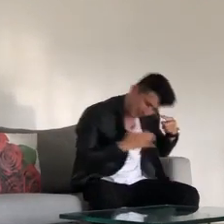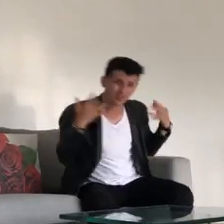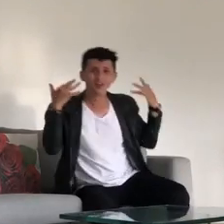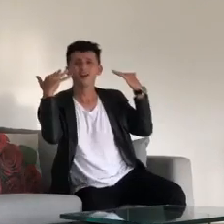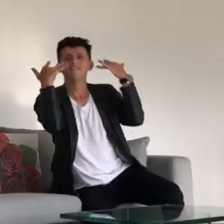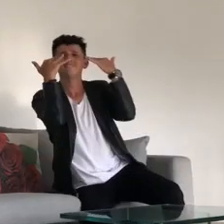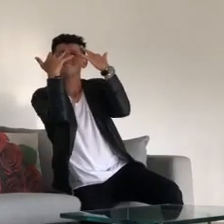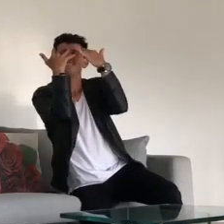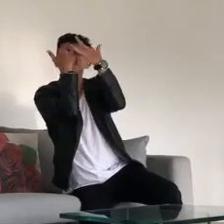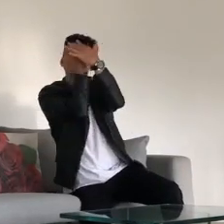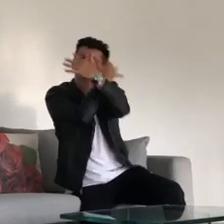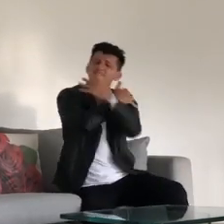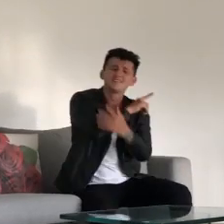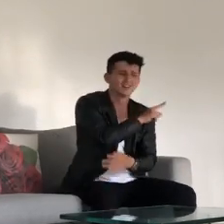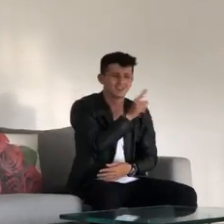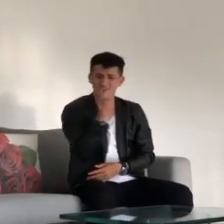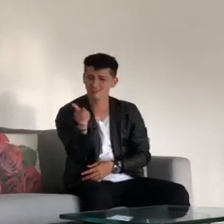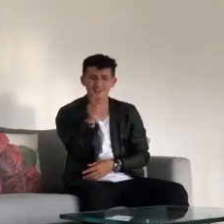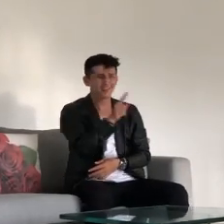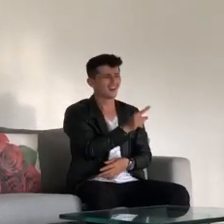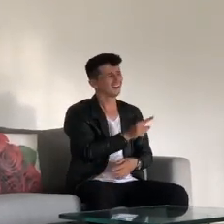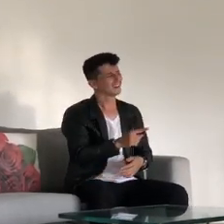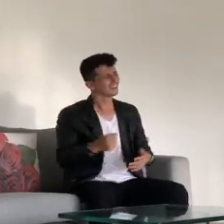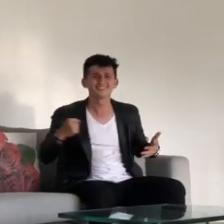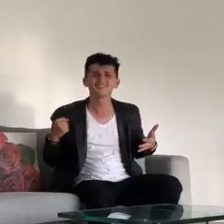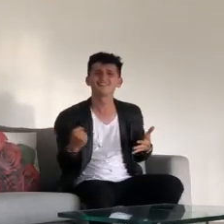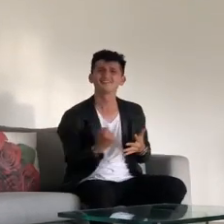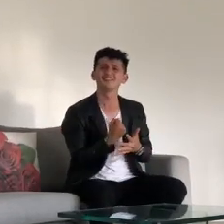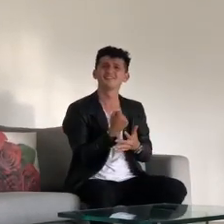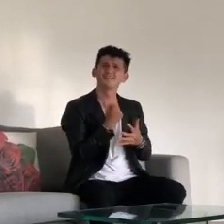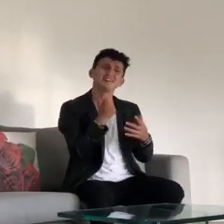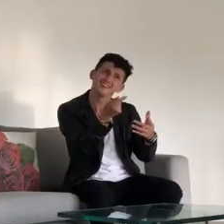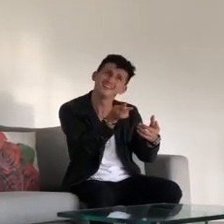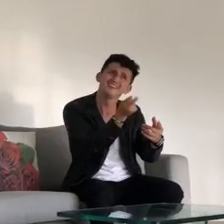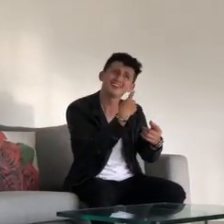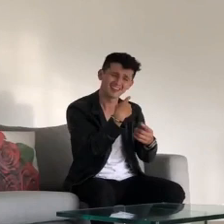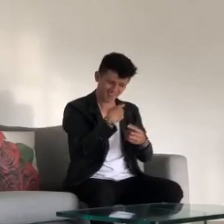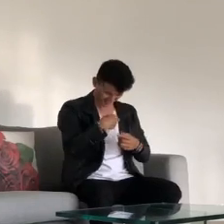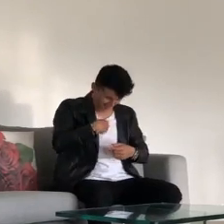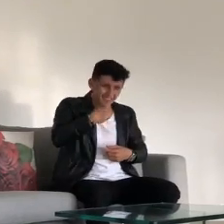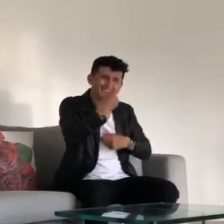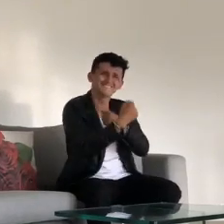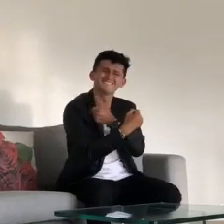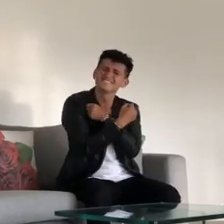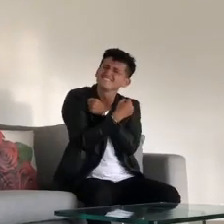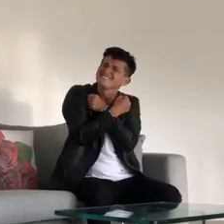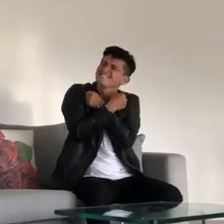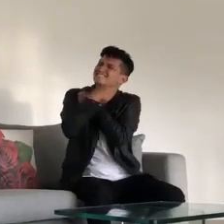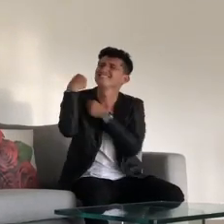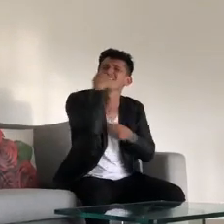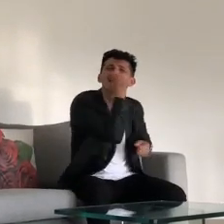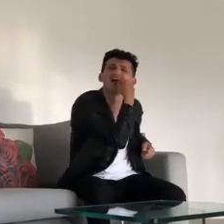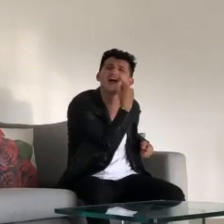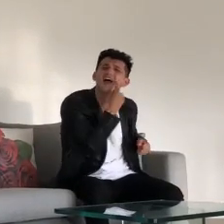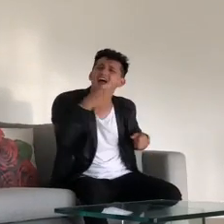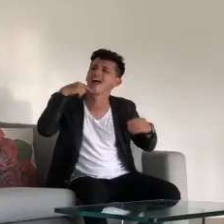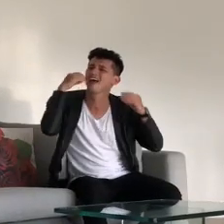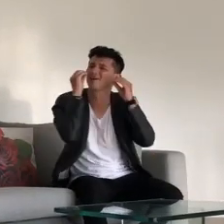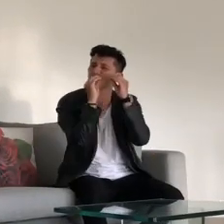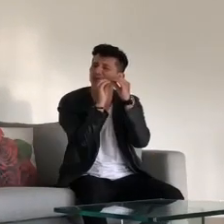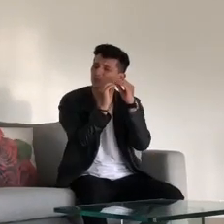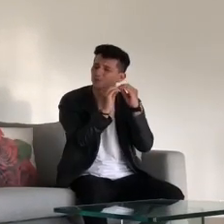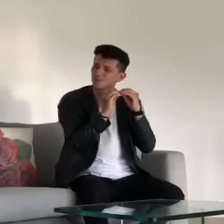y a la dicha. Y amarnos más, los labios